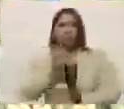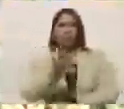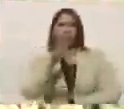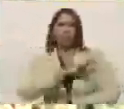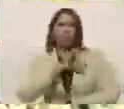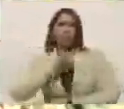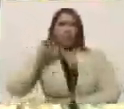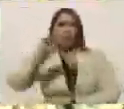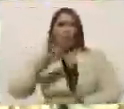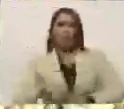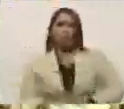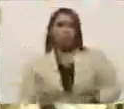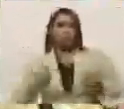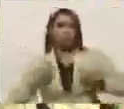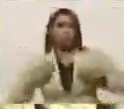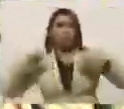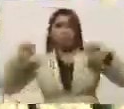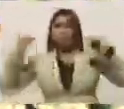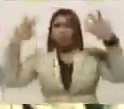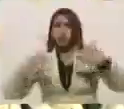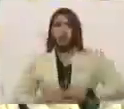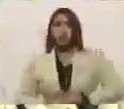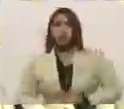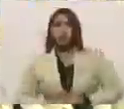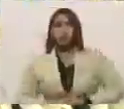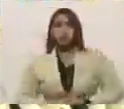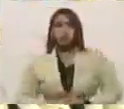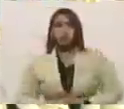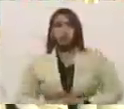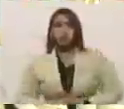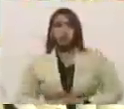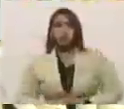¡Independencia y patria socialista!